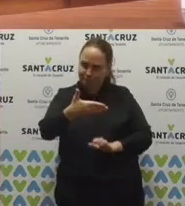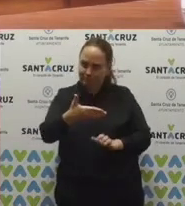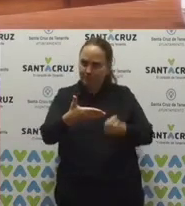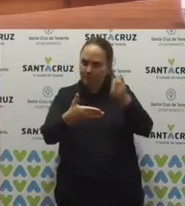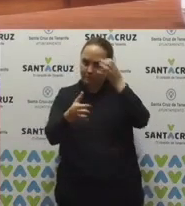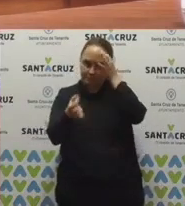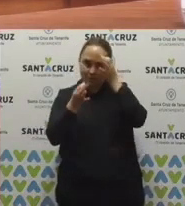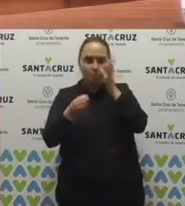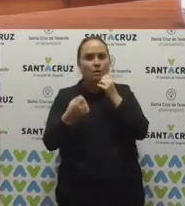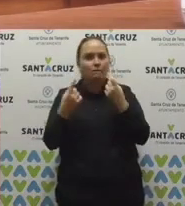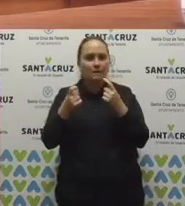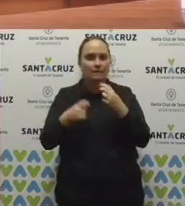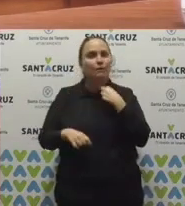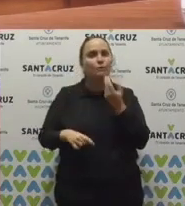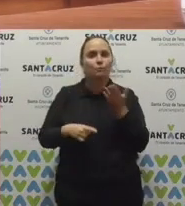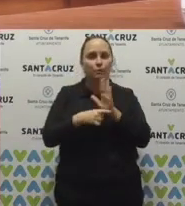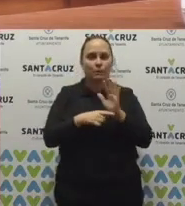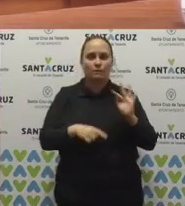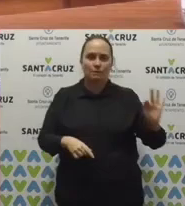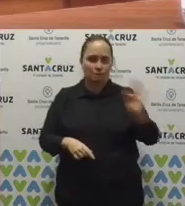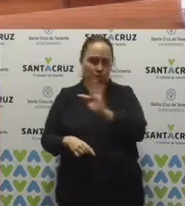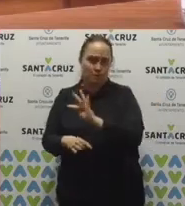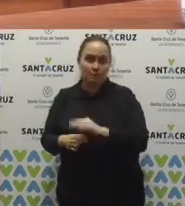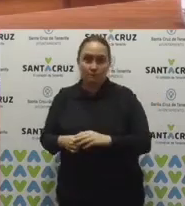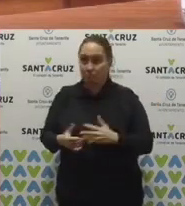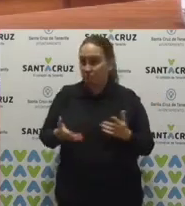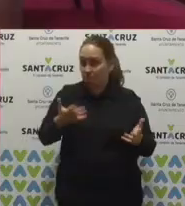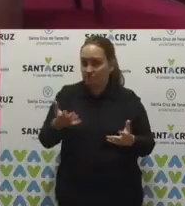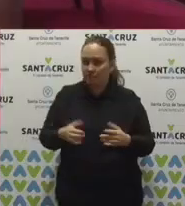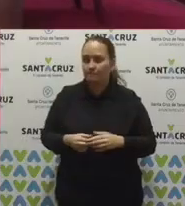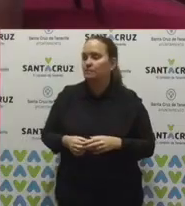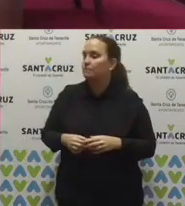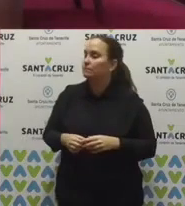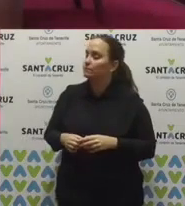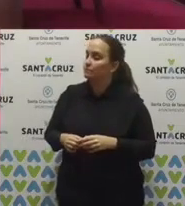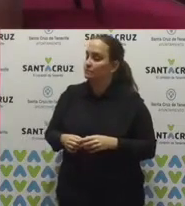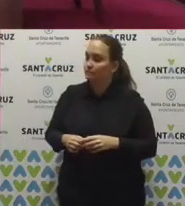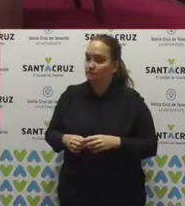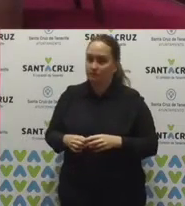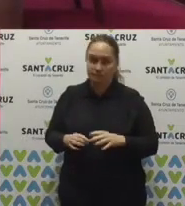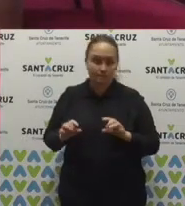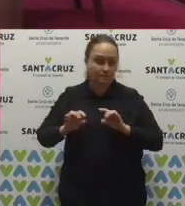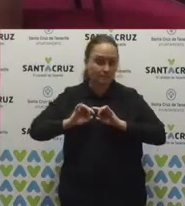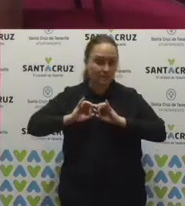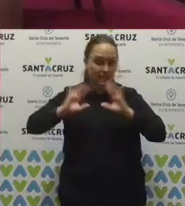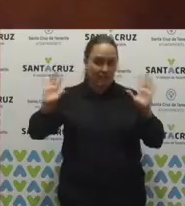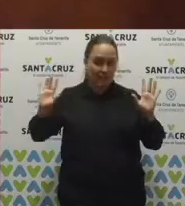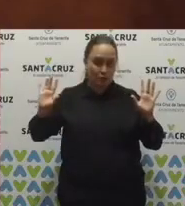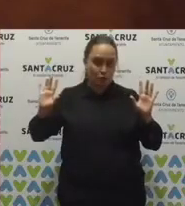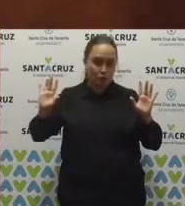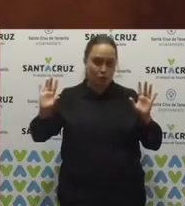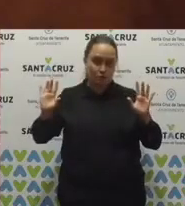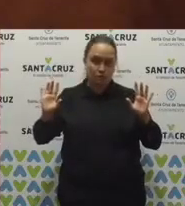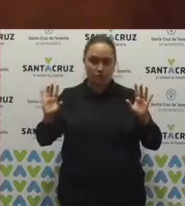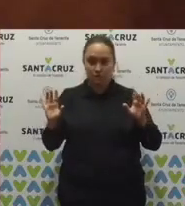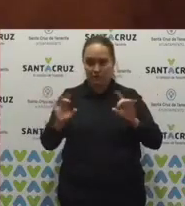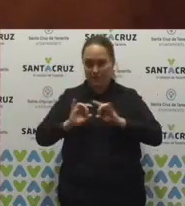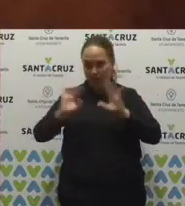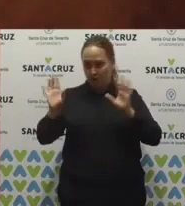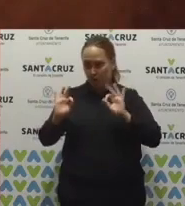portavoces por intervenir claro estaríamos incurriendo en un desvío de un contrato que ya tenemos